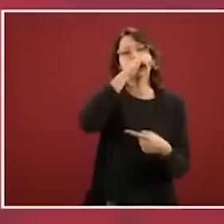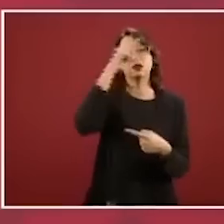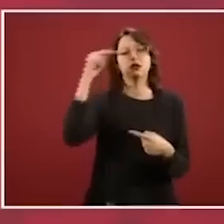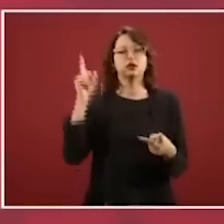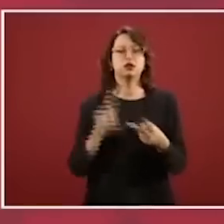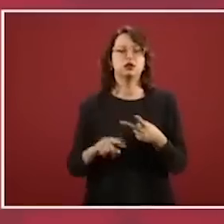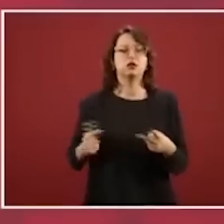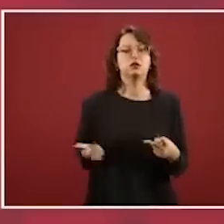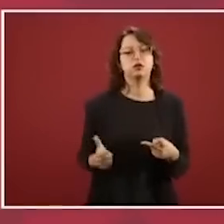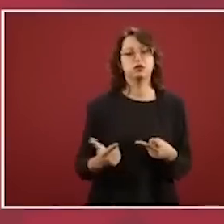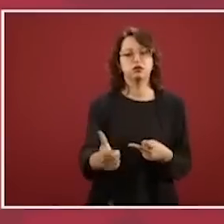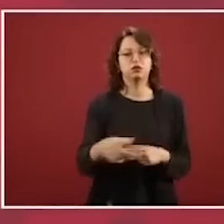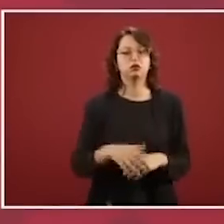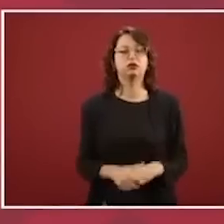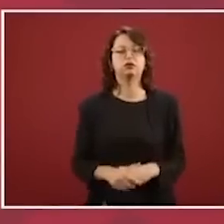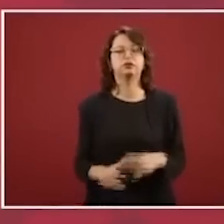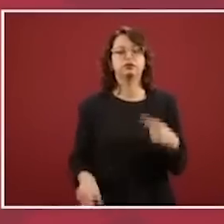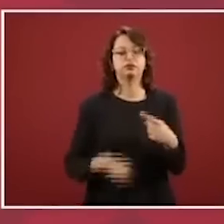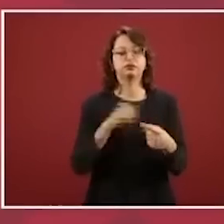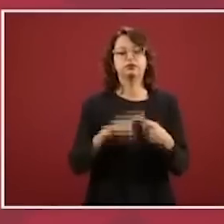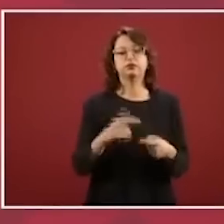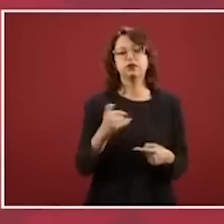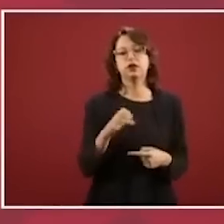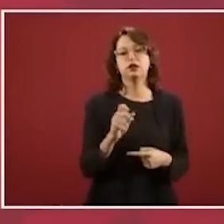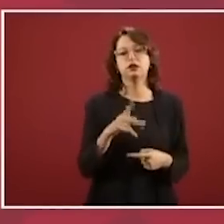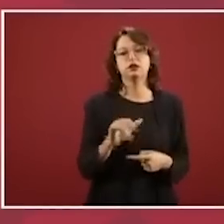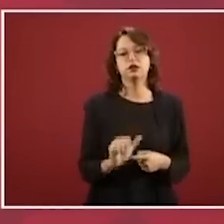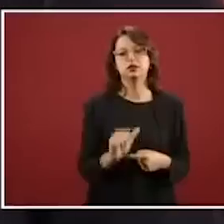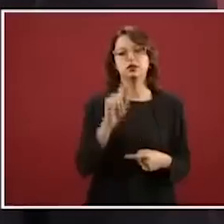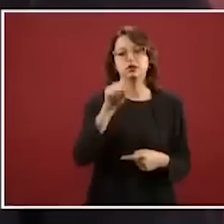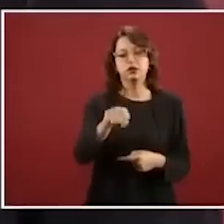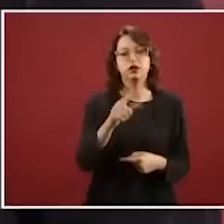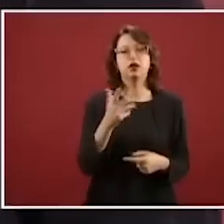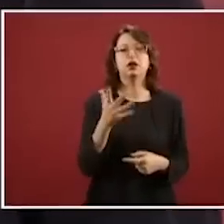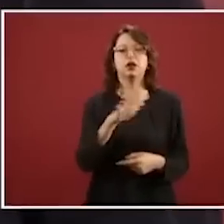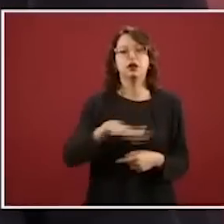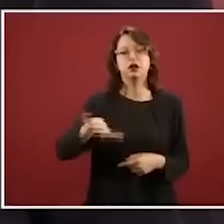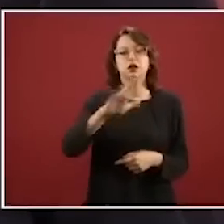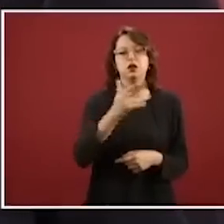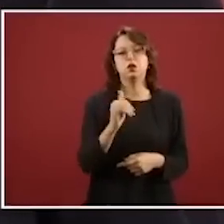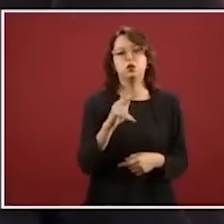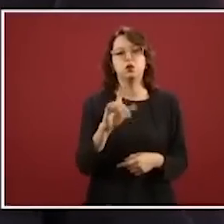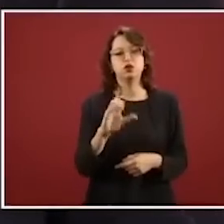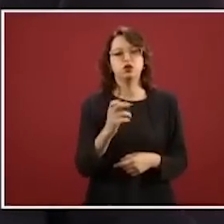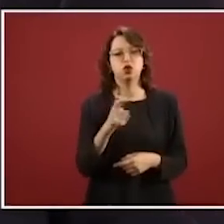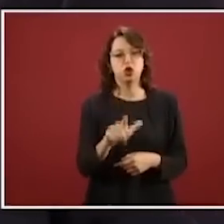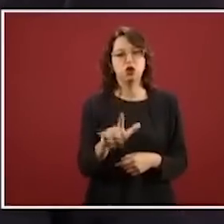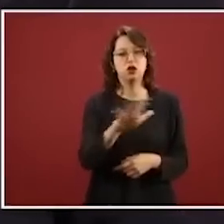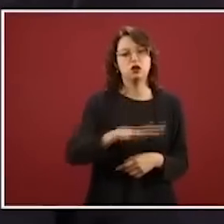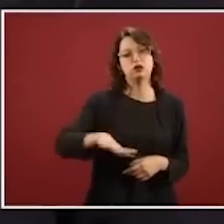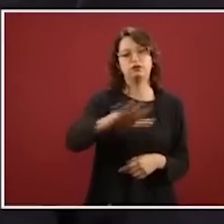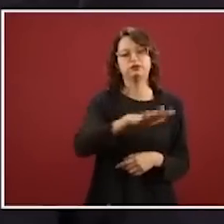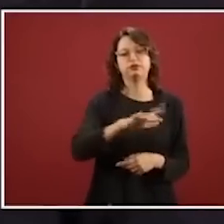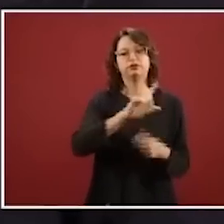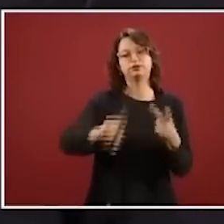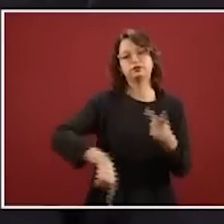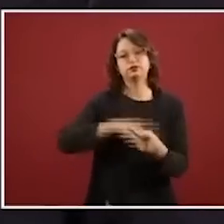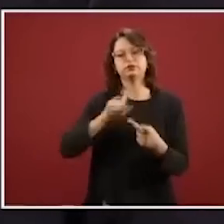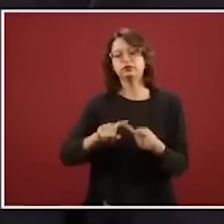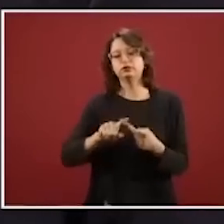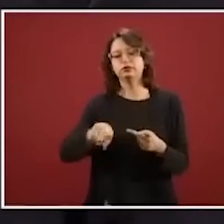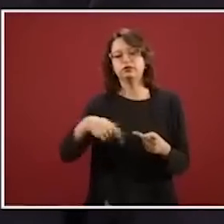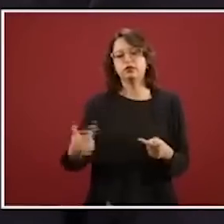al camino de La Yesca en la zona Huichol y al camino